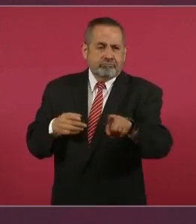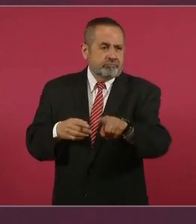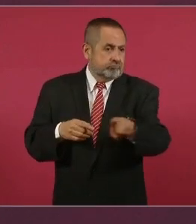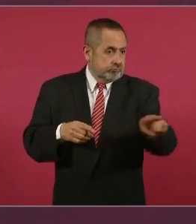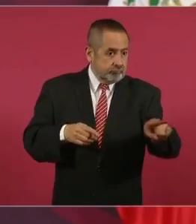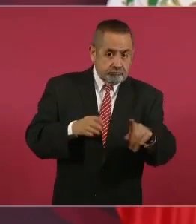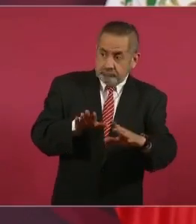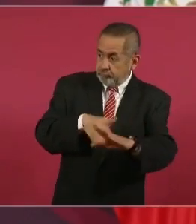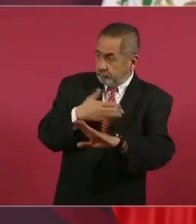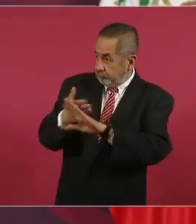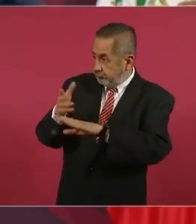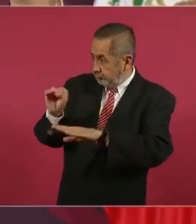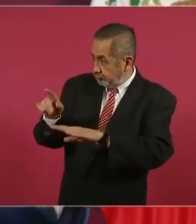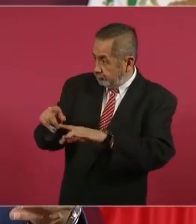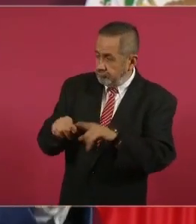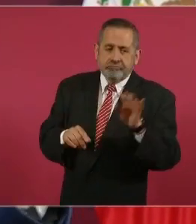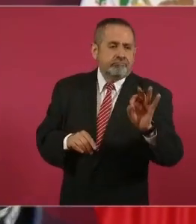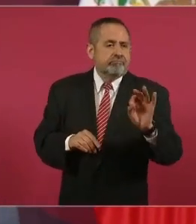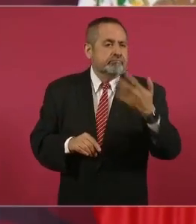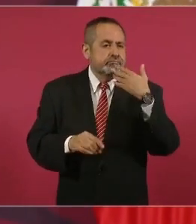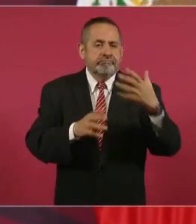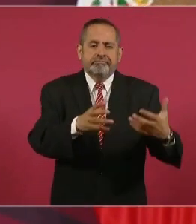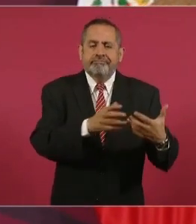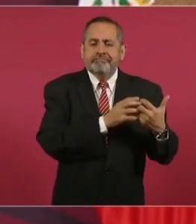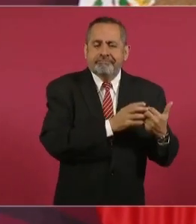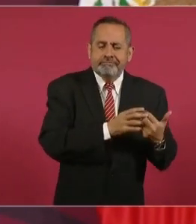porque nosotros, según ellos,